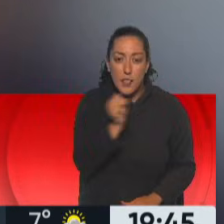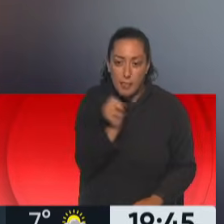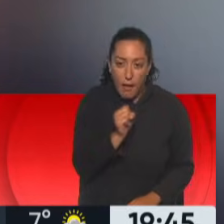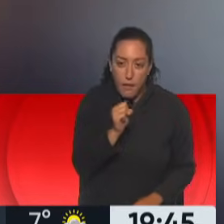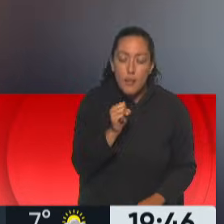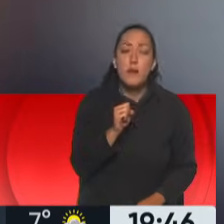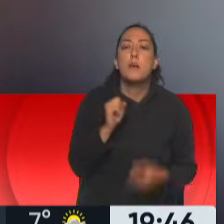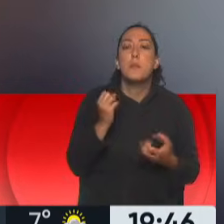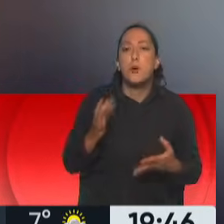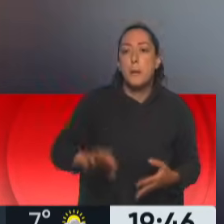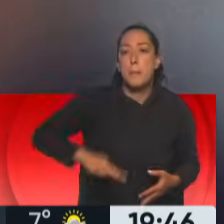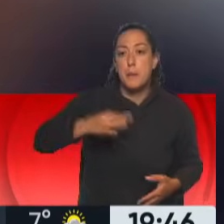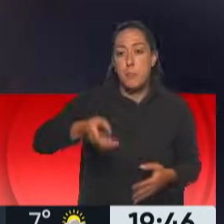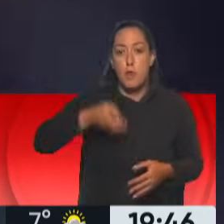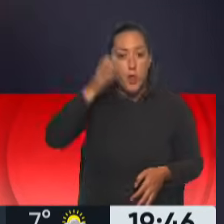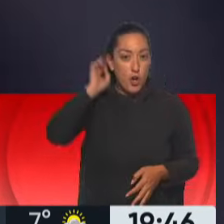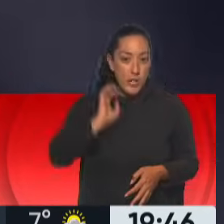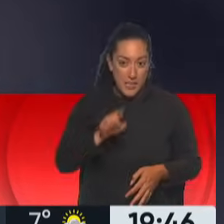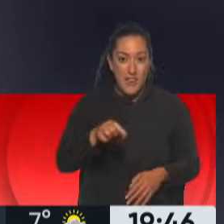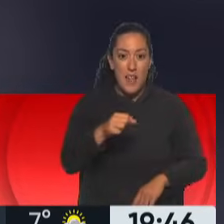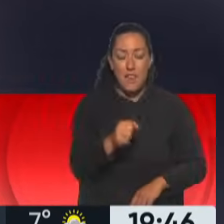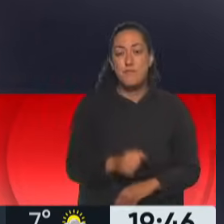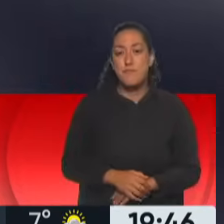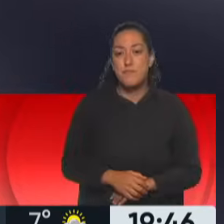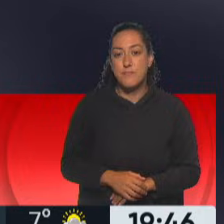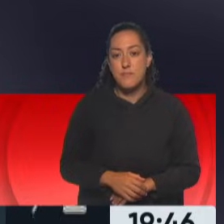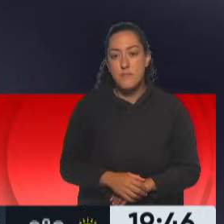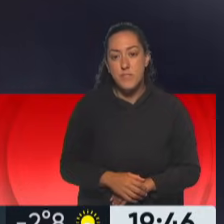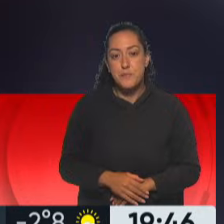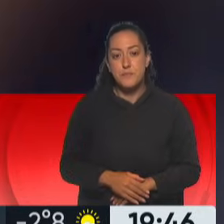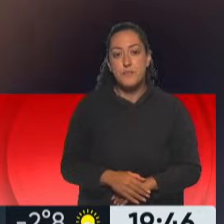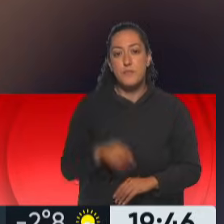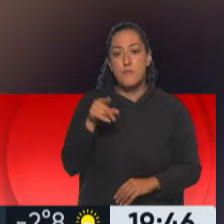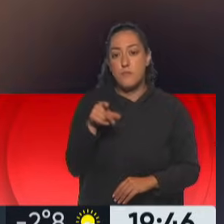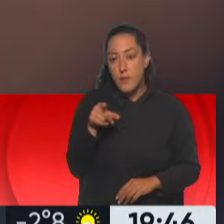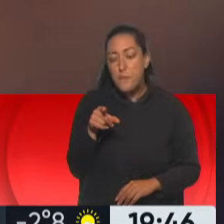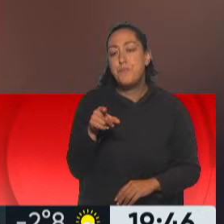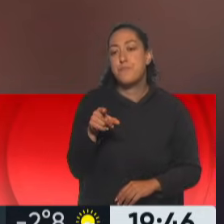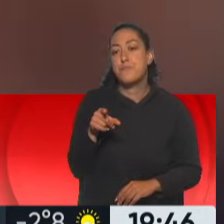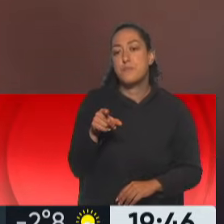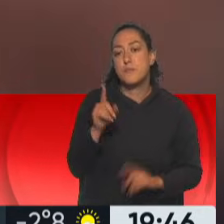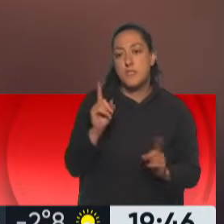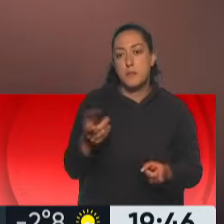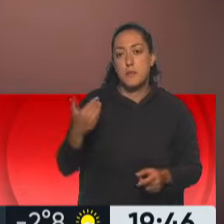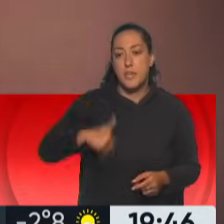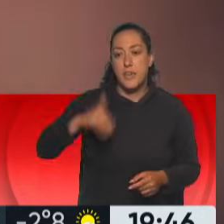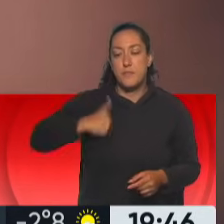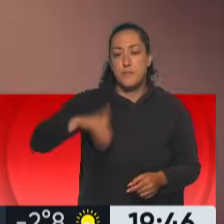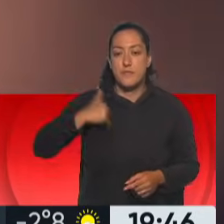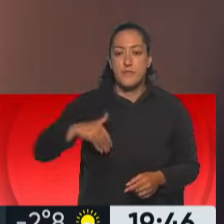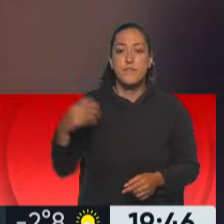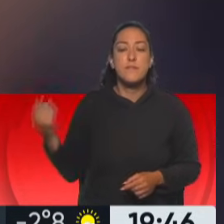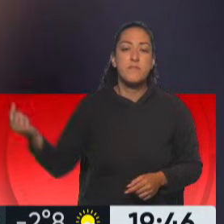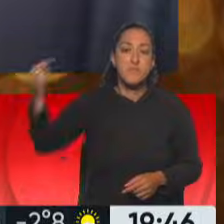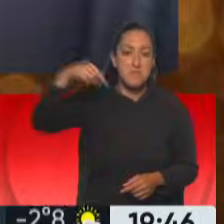el premio a María Corina Machado. Acá lo tenemos a Danny Ocean, que también vino acá a cantar hace un tiempito, no mucho,